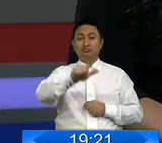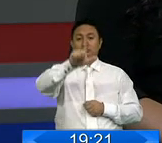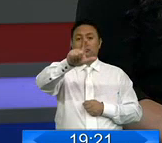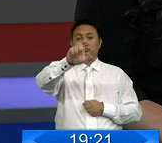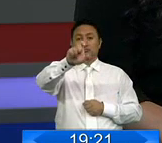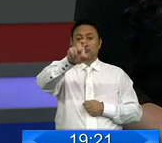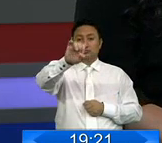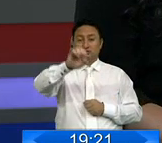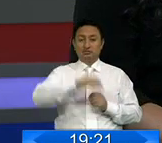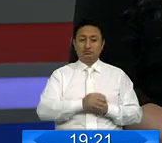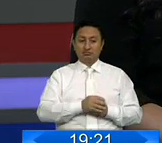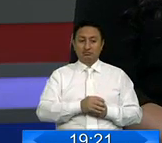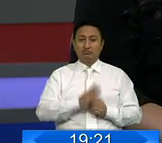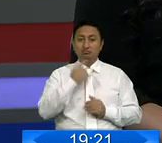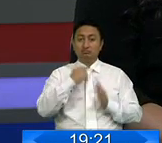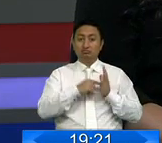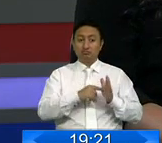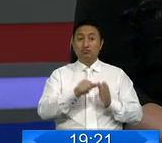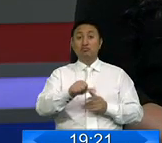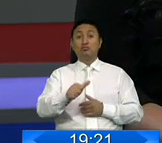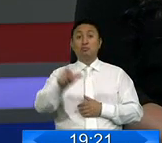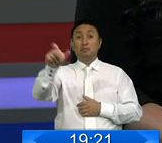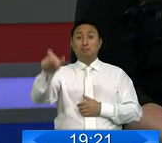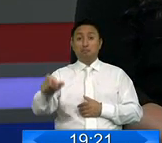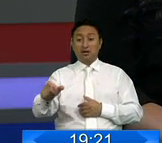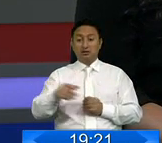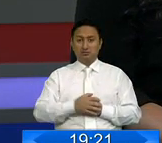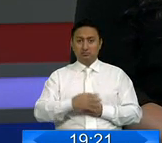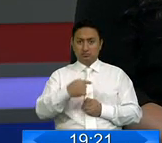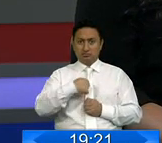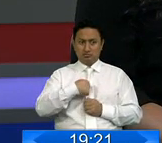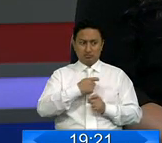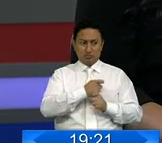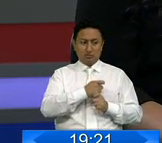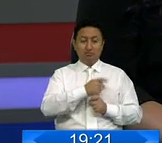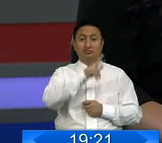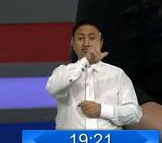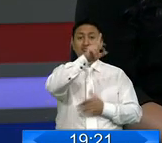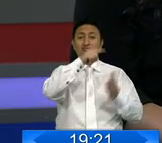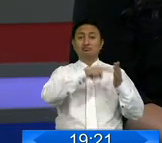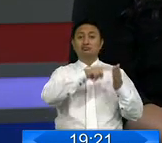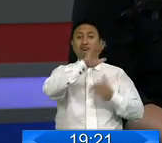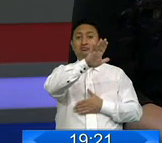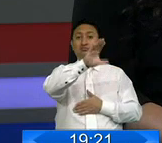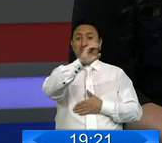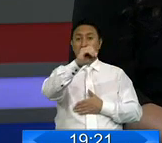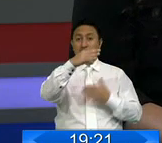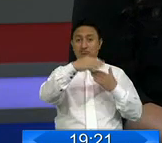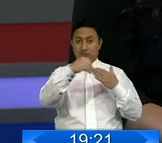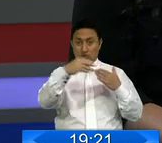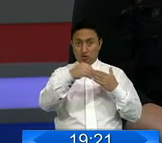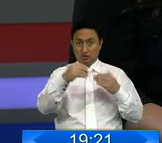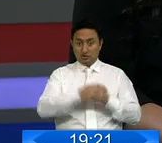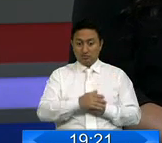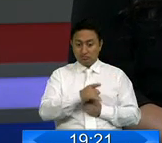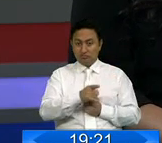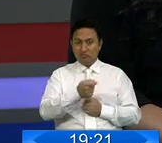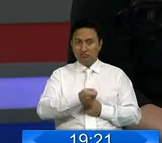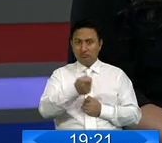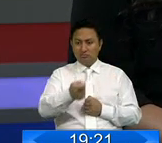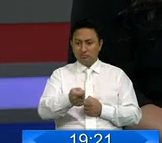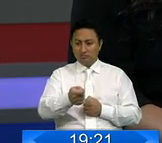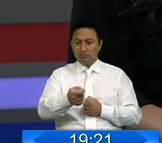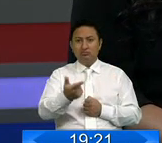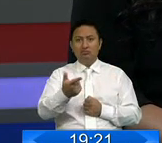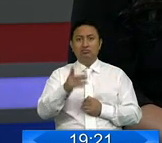al señalar que a través de terceros se le presionó el pago de $3,500 que estarían destinados al